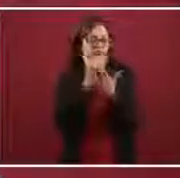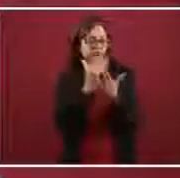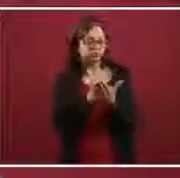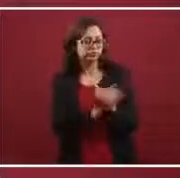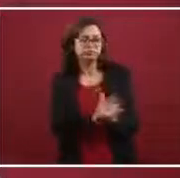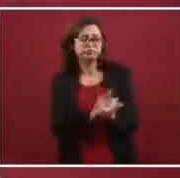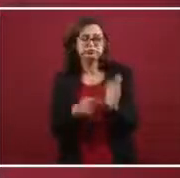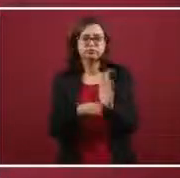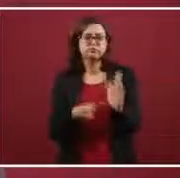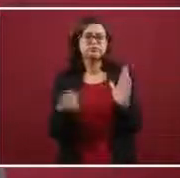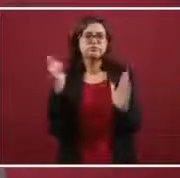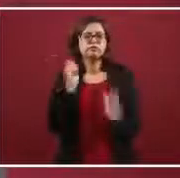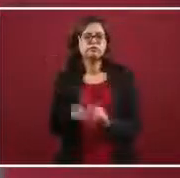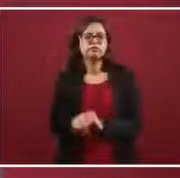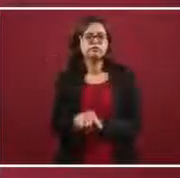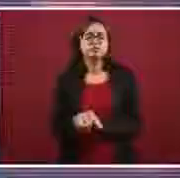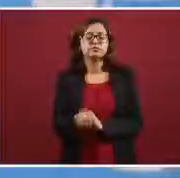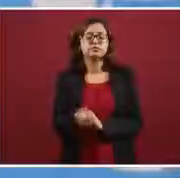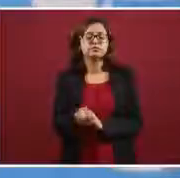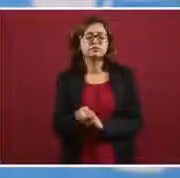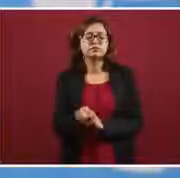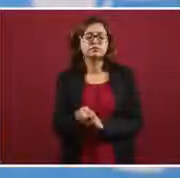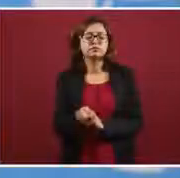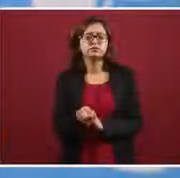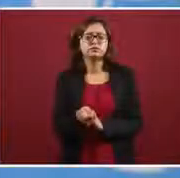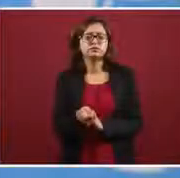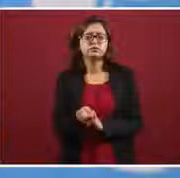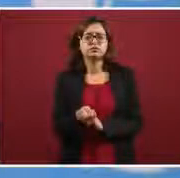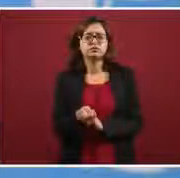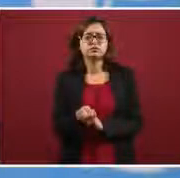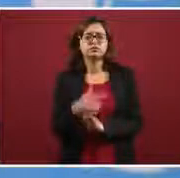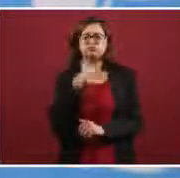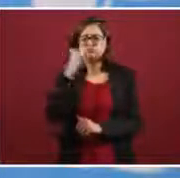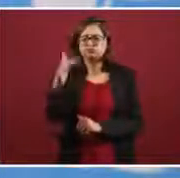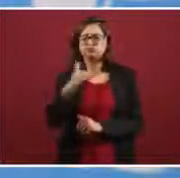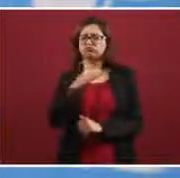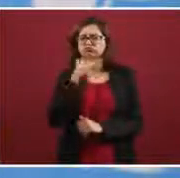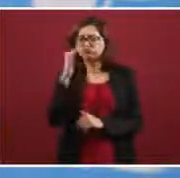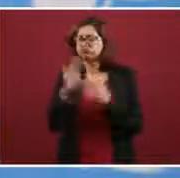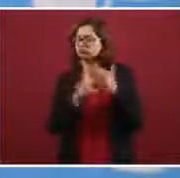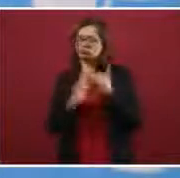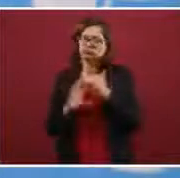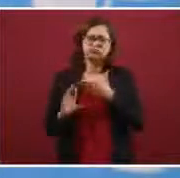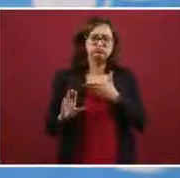consiste en desterrar la corrupción.